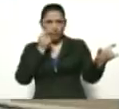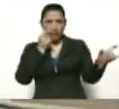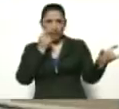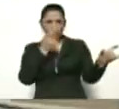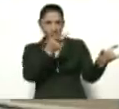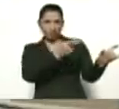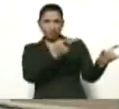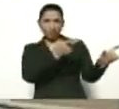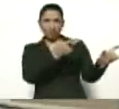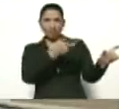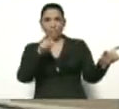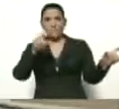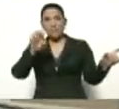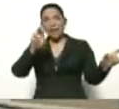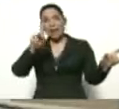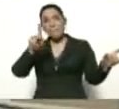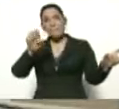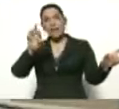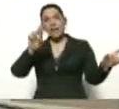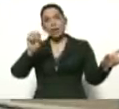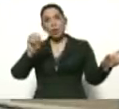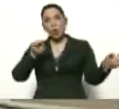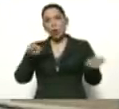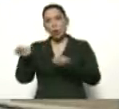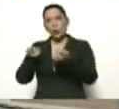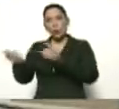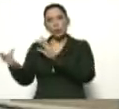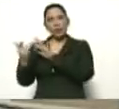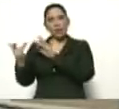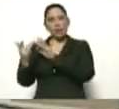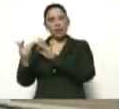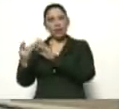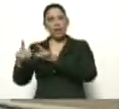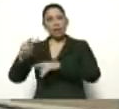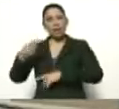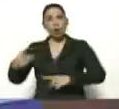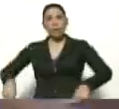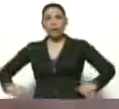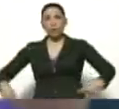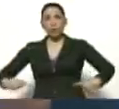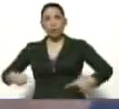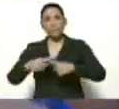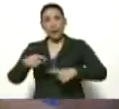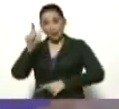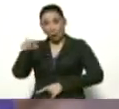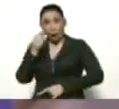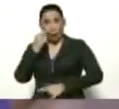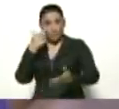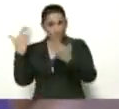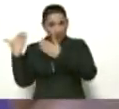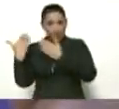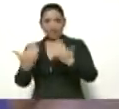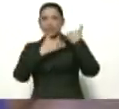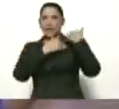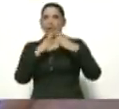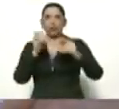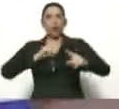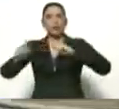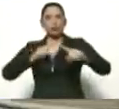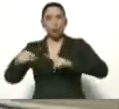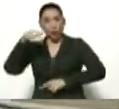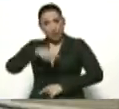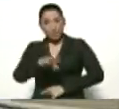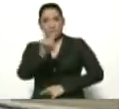ella es pepero coordina con alias doble ruedas para que pepero se encargue de toda la acción aquí en